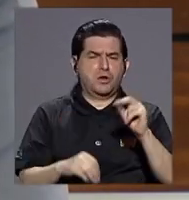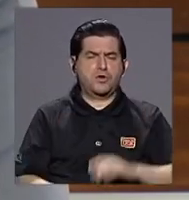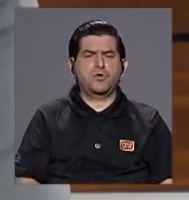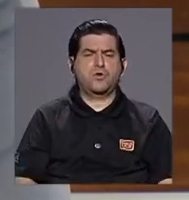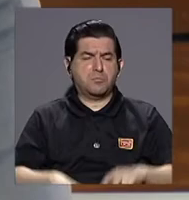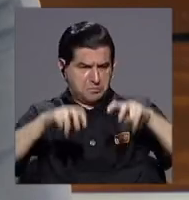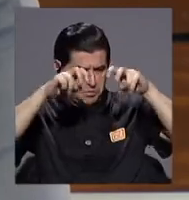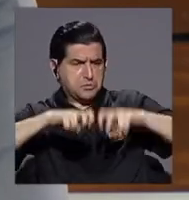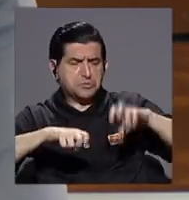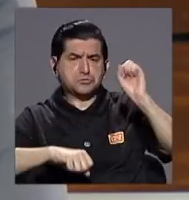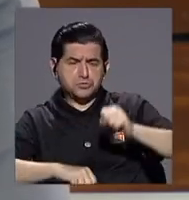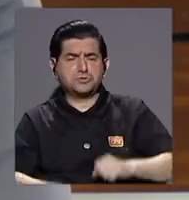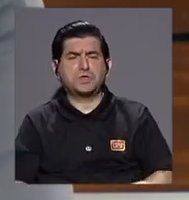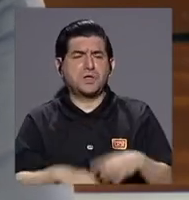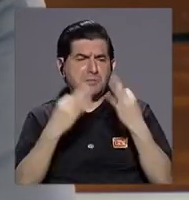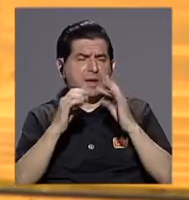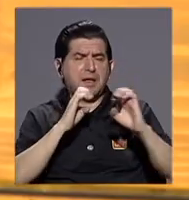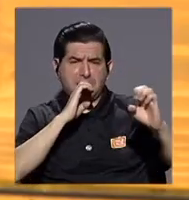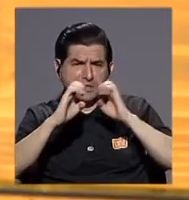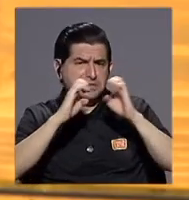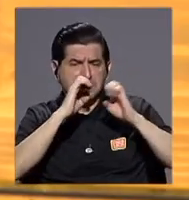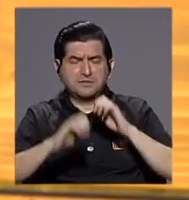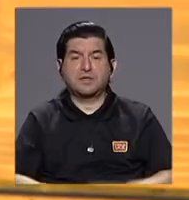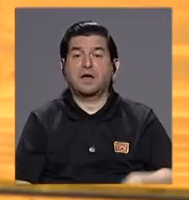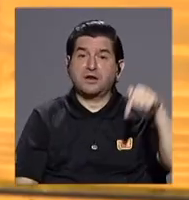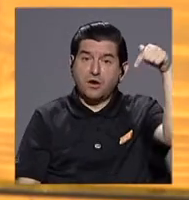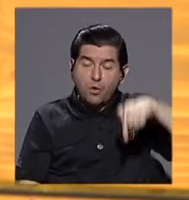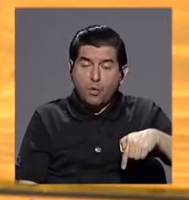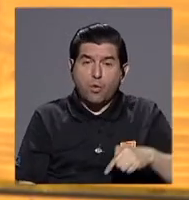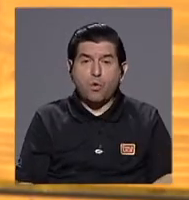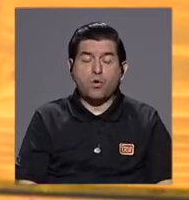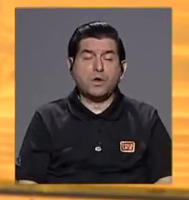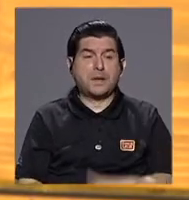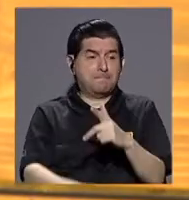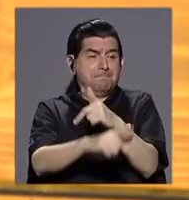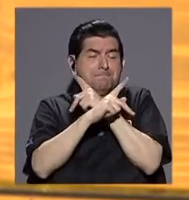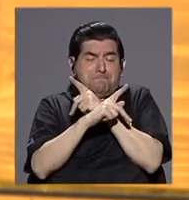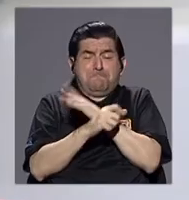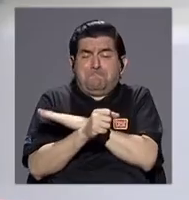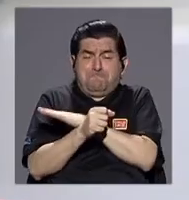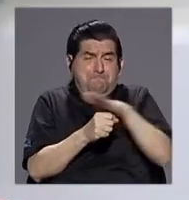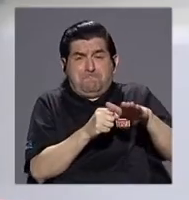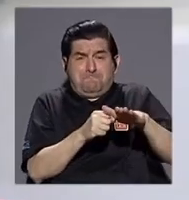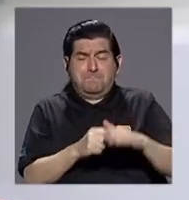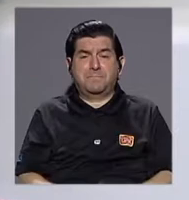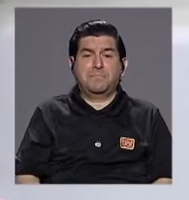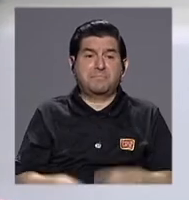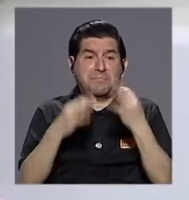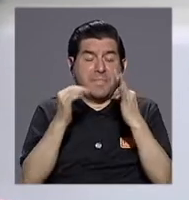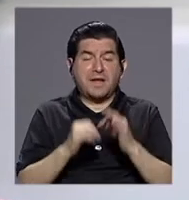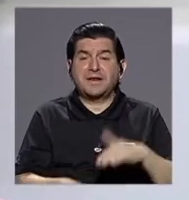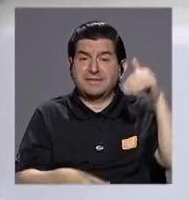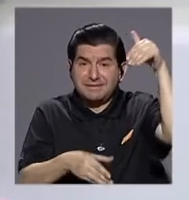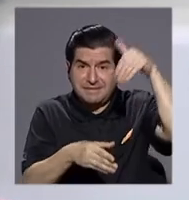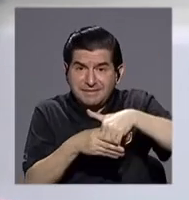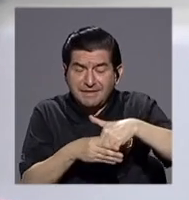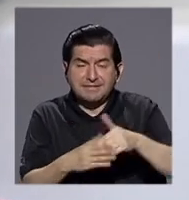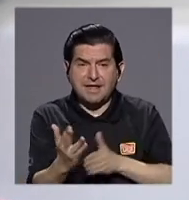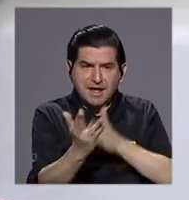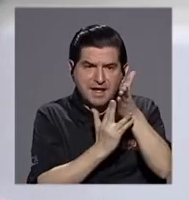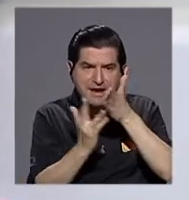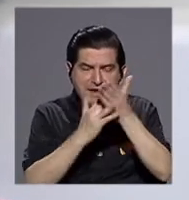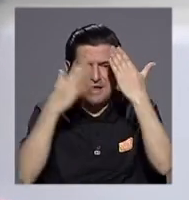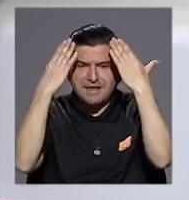a la par del diputado en una curul y hacerle una entrevista. Hoy existe un blindaje para poder inclusive hacer una intervención y el acceso a